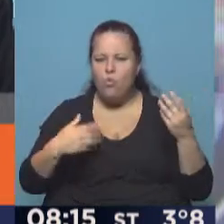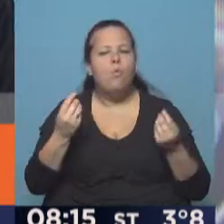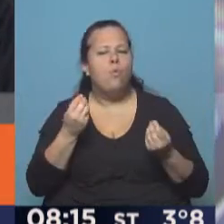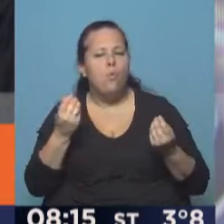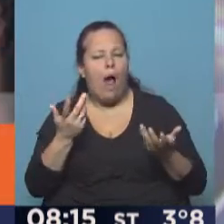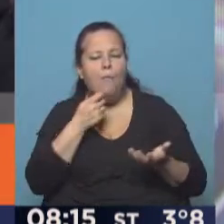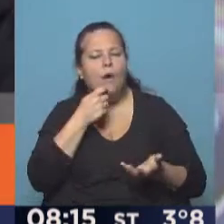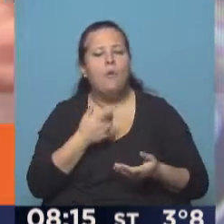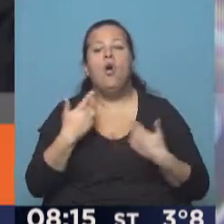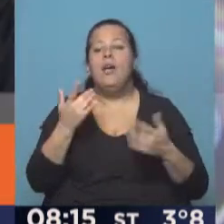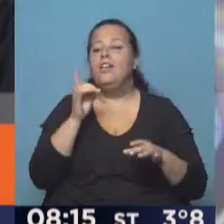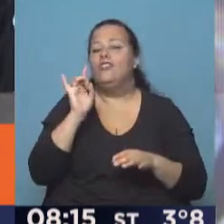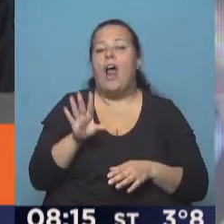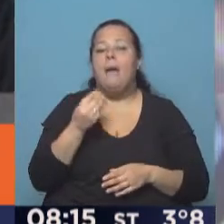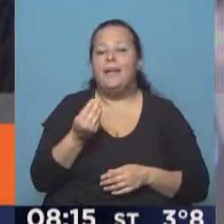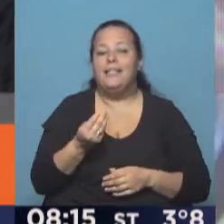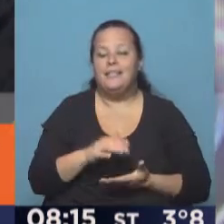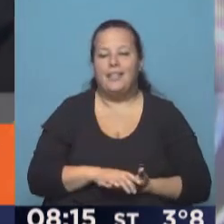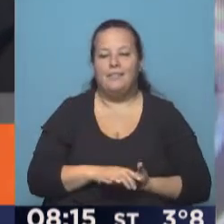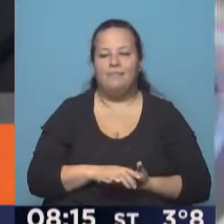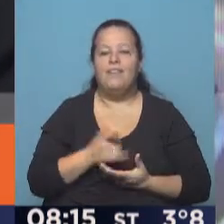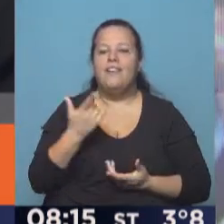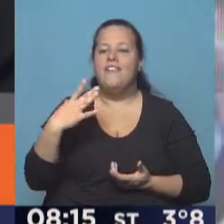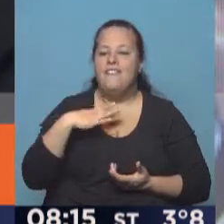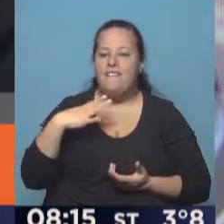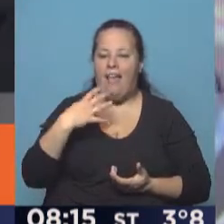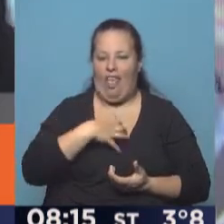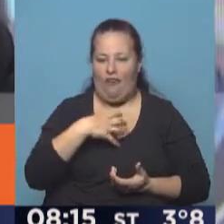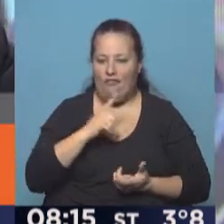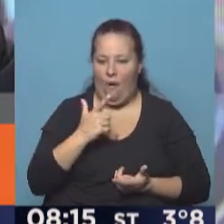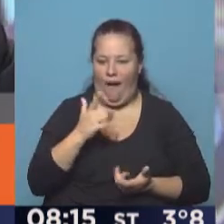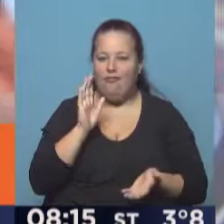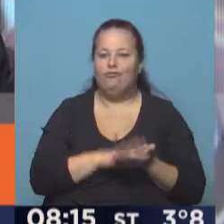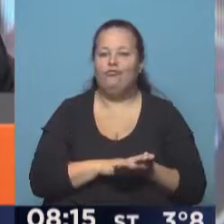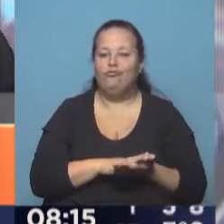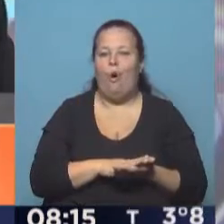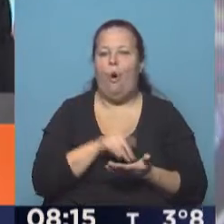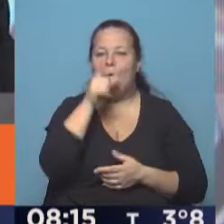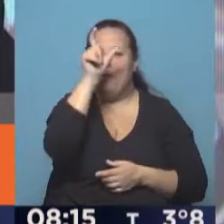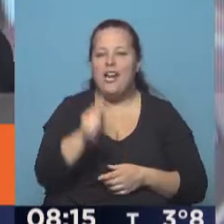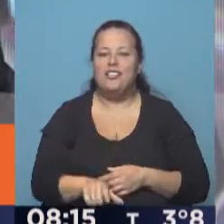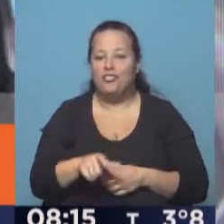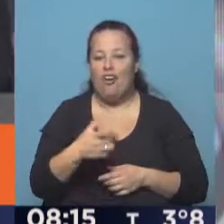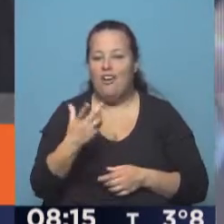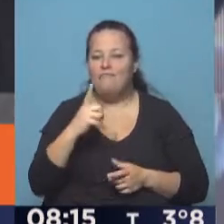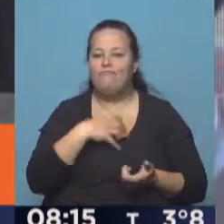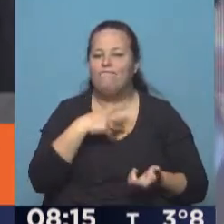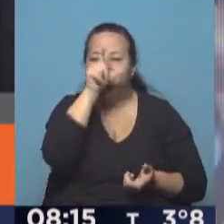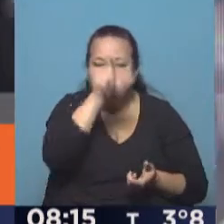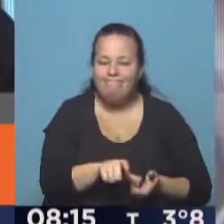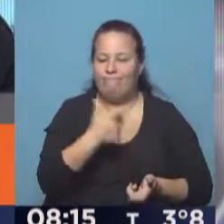Muy altos. Por ejemplo. Pues simplemente que hay una falta de confianza en su personaje,